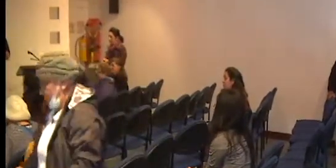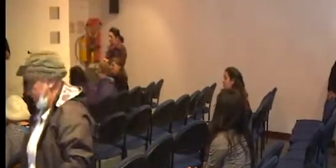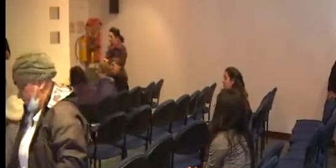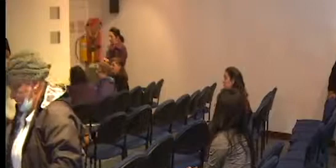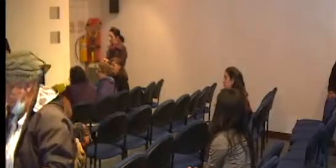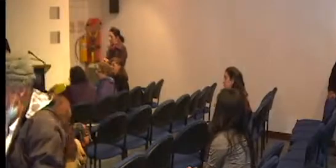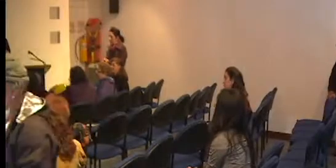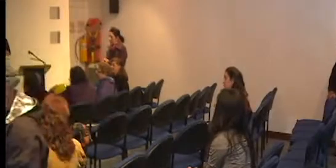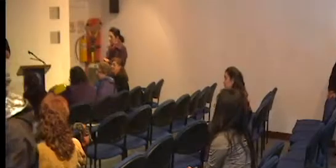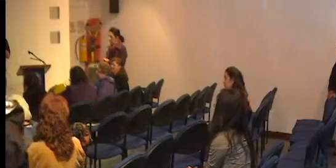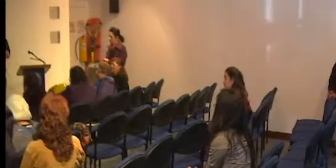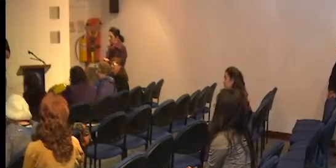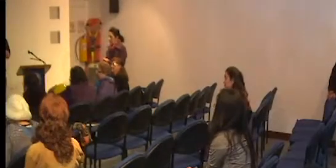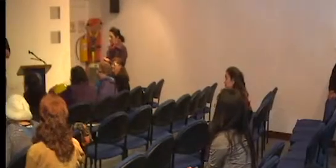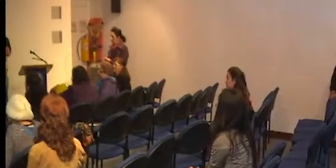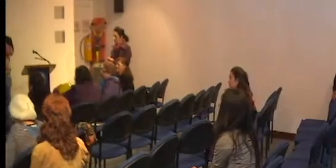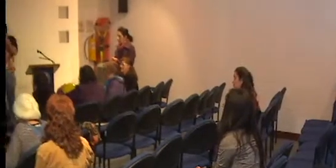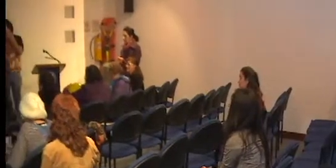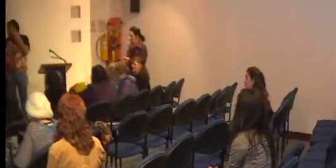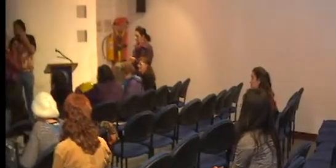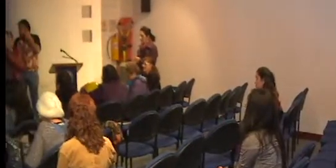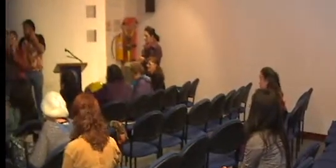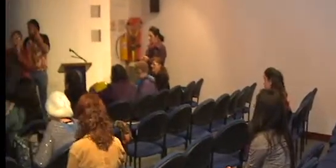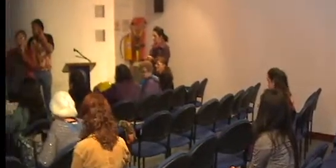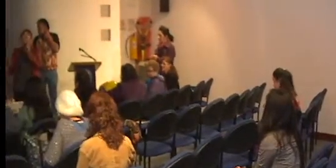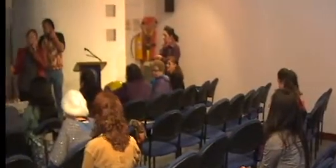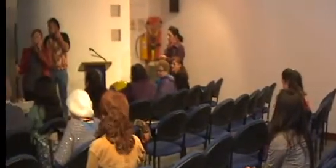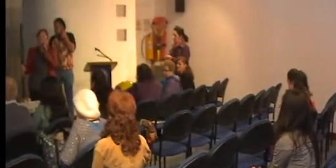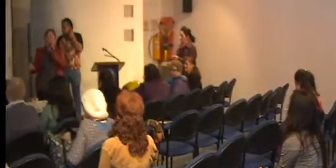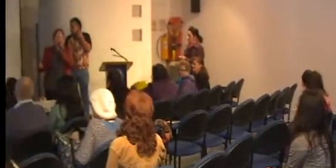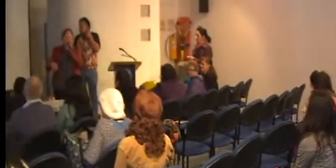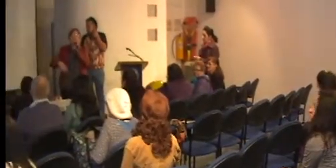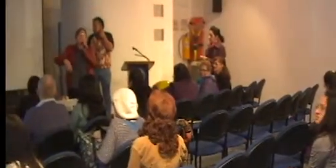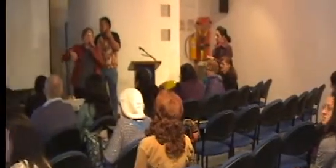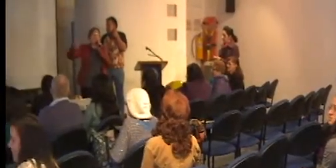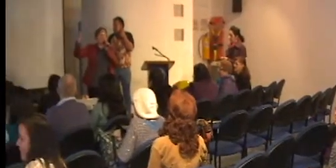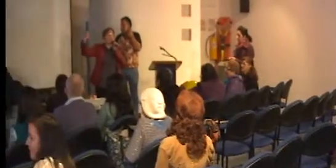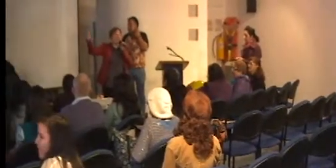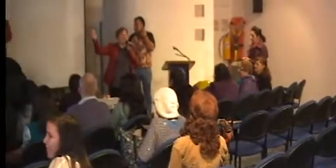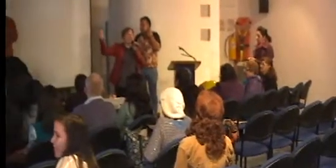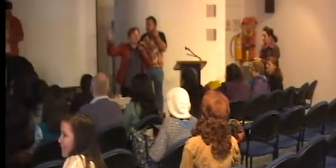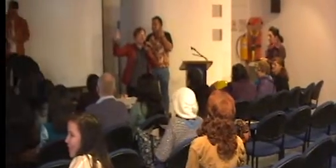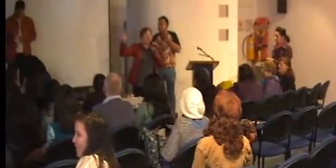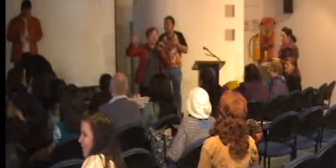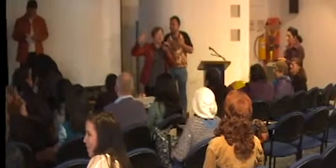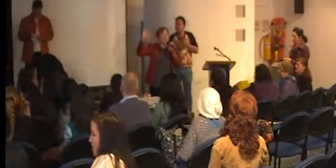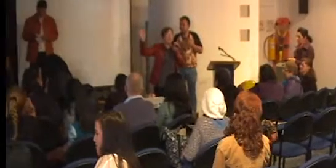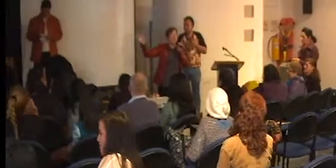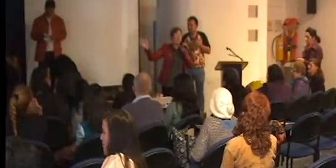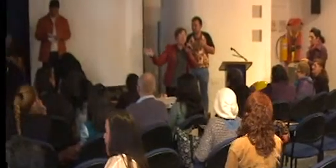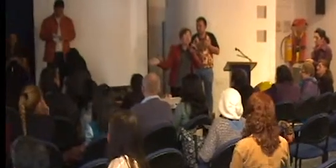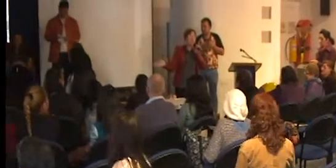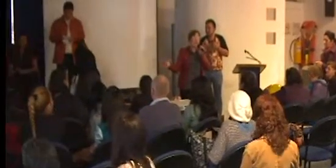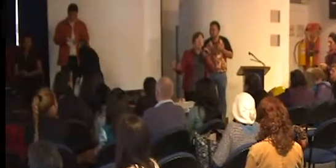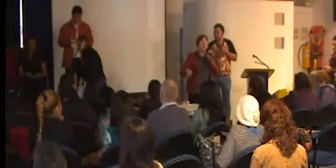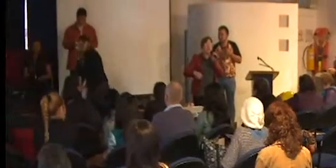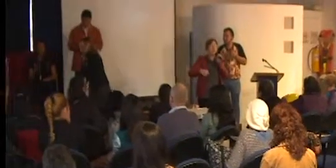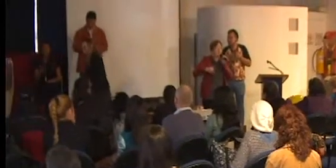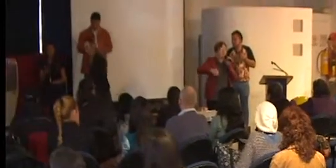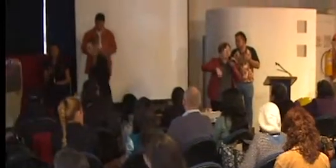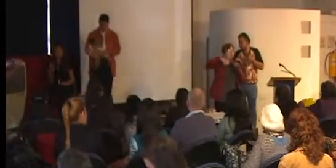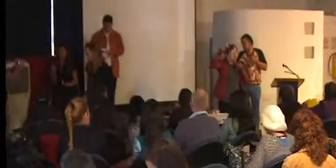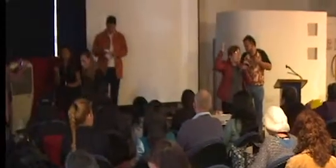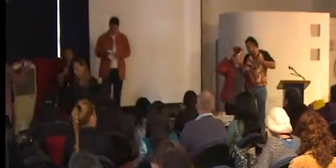este chocolate de todo esto que vivieron hoy aquí en este taller. ¿Listo? Entonces, el que quiera contarnos o la que